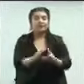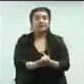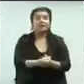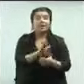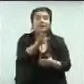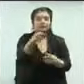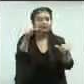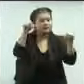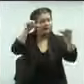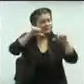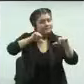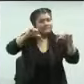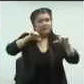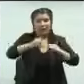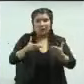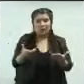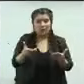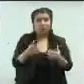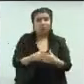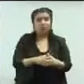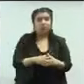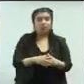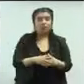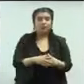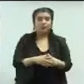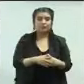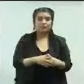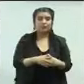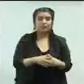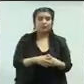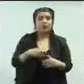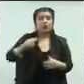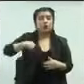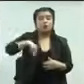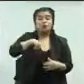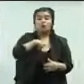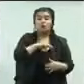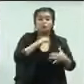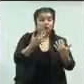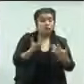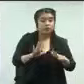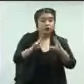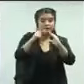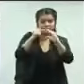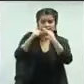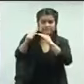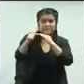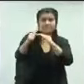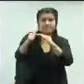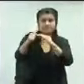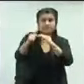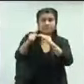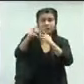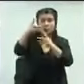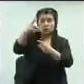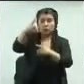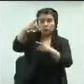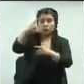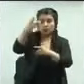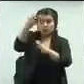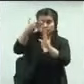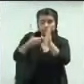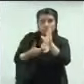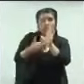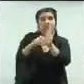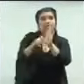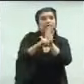esto es terrible. Entonces, nosotros ya mandamos un expediente igual a este